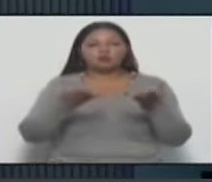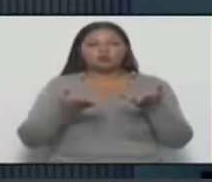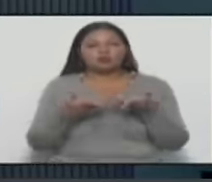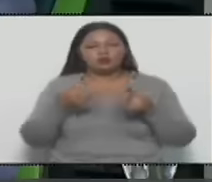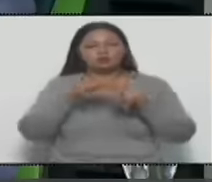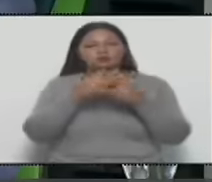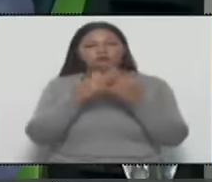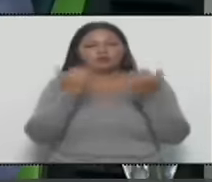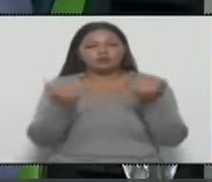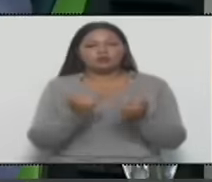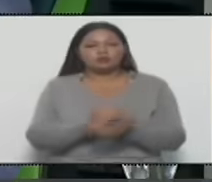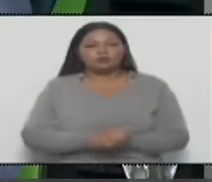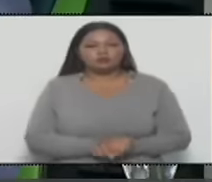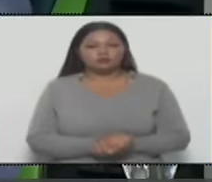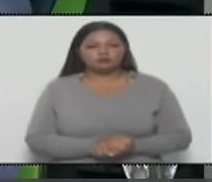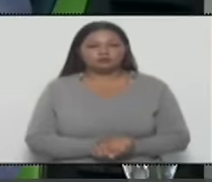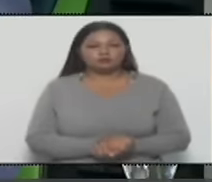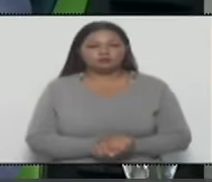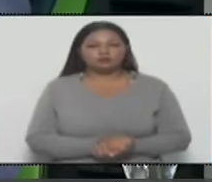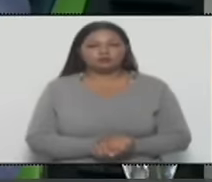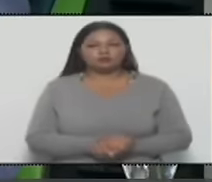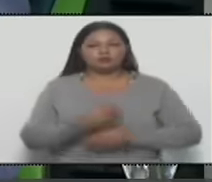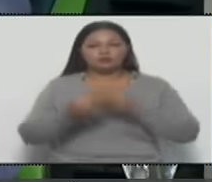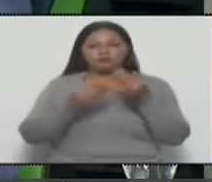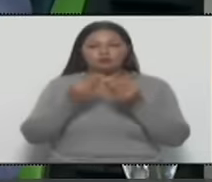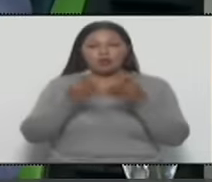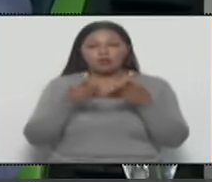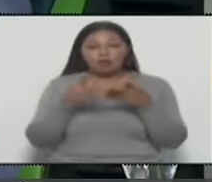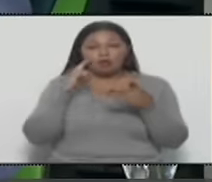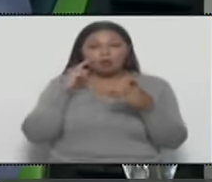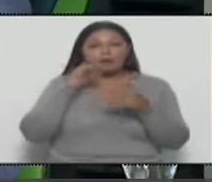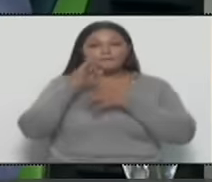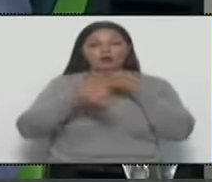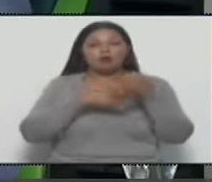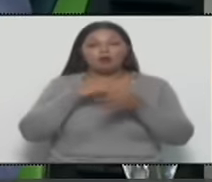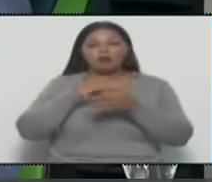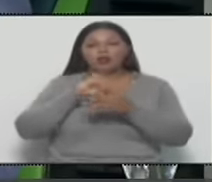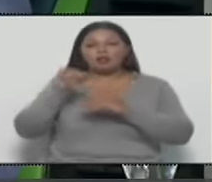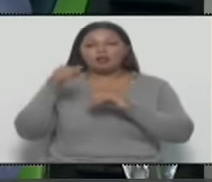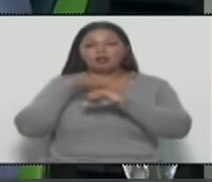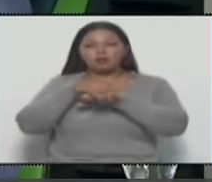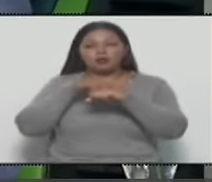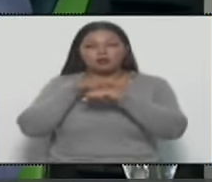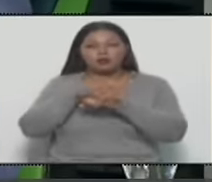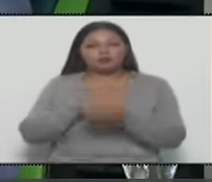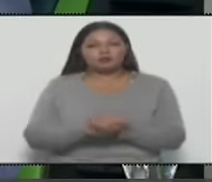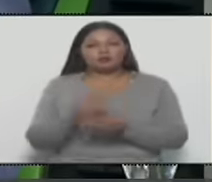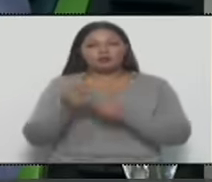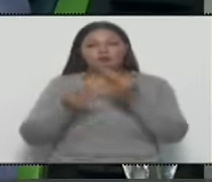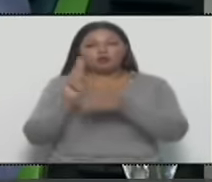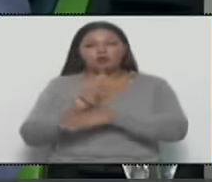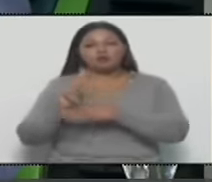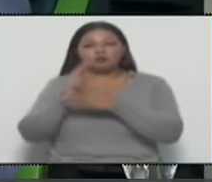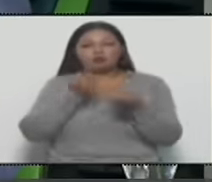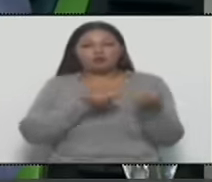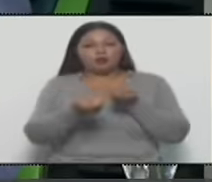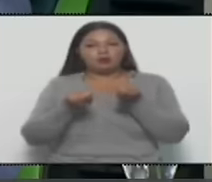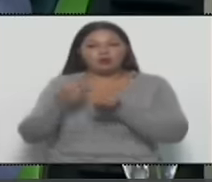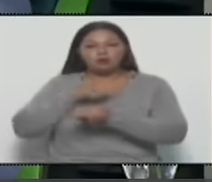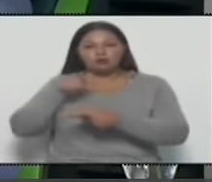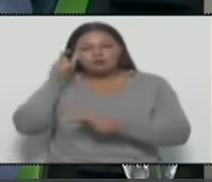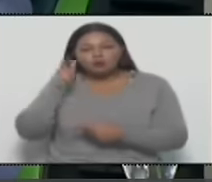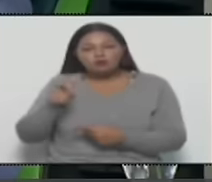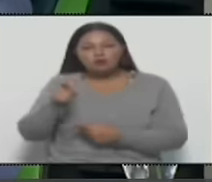además? Sí, bueno, el doctor Jorge Rodríguez lo ha explicado muy bien, cómo están haciendo uso, cómo están manipulando a nuestro pueblo a